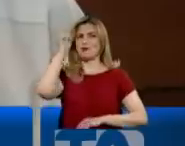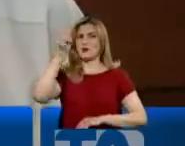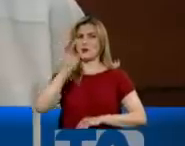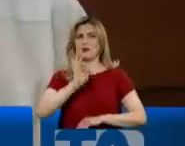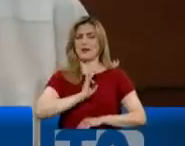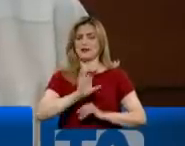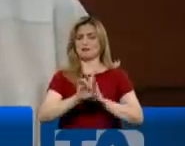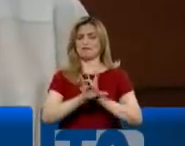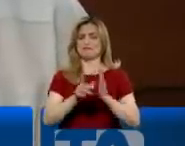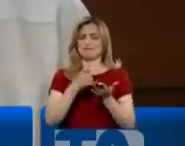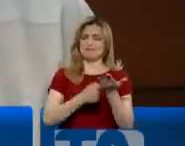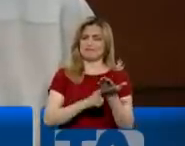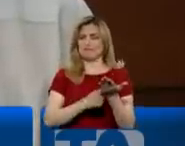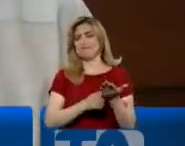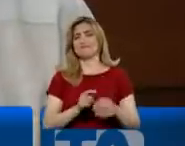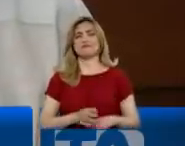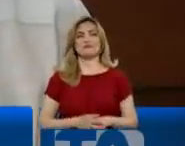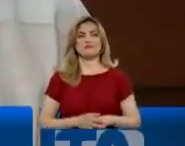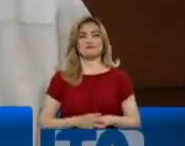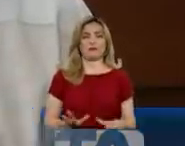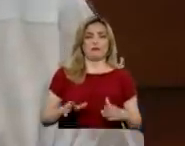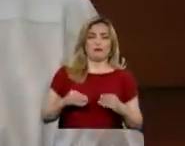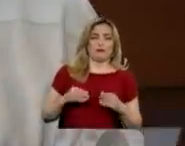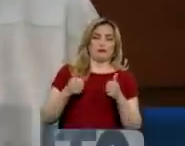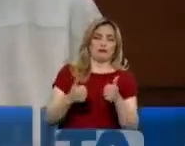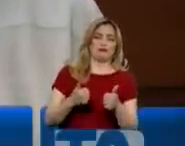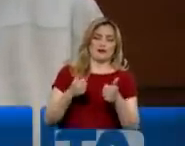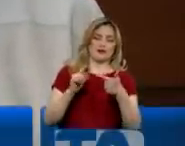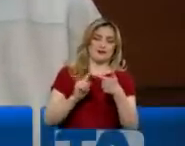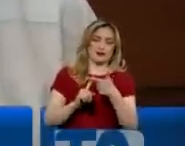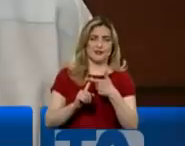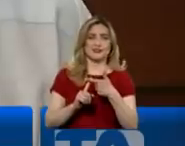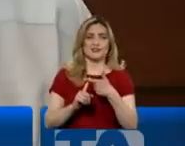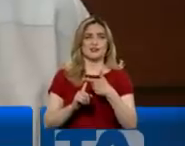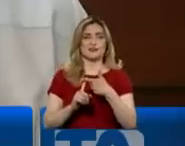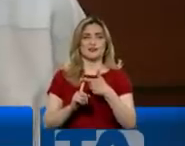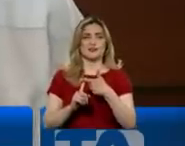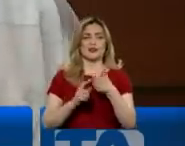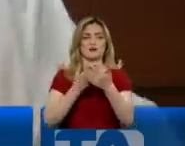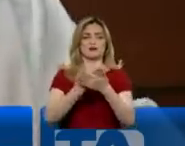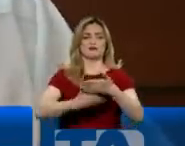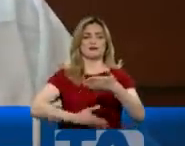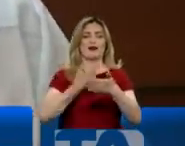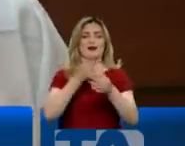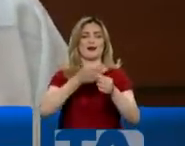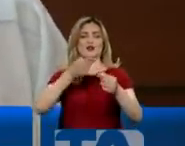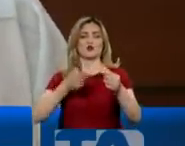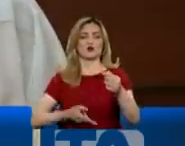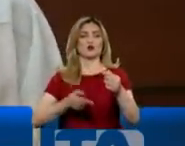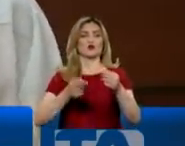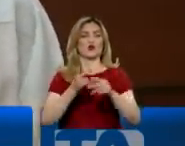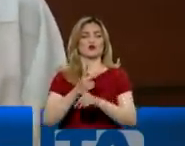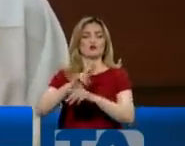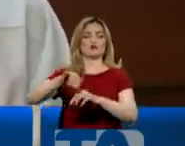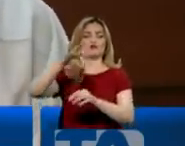técnico jurídico que examinar el que hayan aceptado su candidatura el que hayan presentado la renuncia ante el consejo